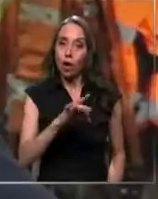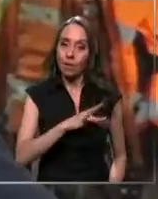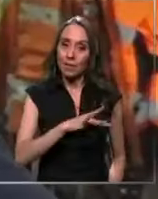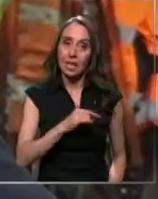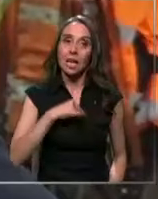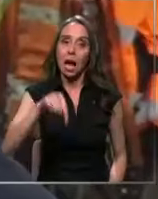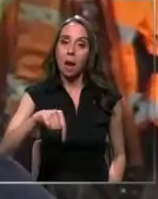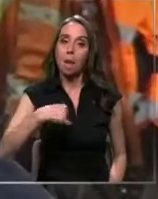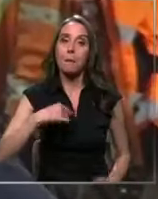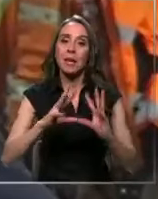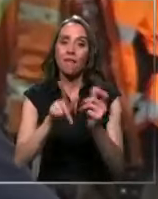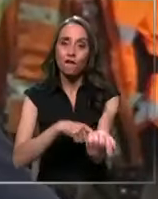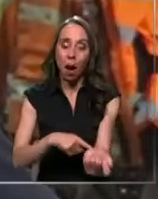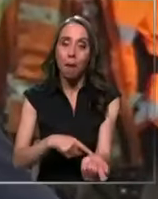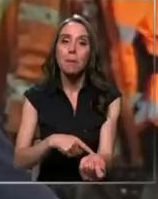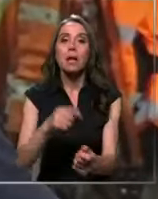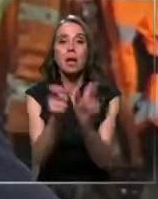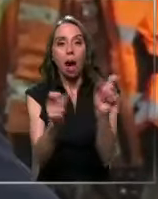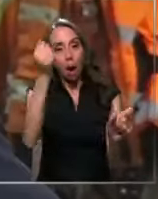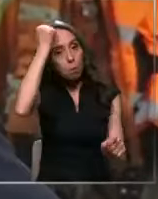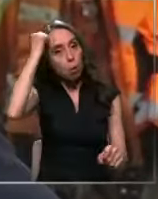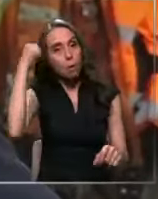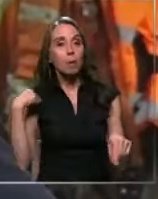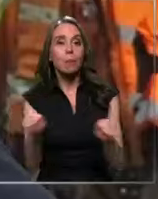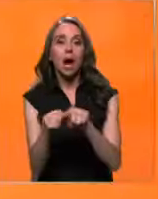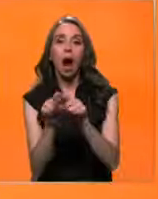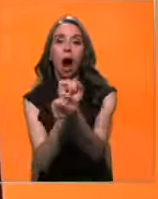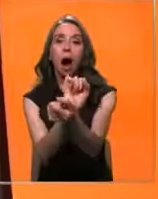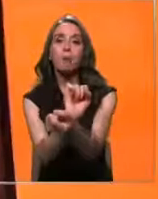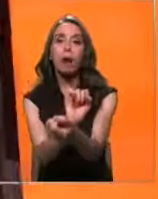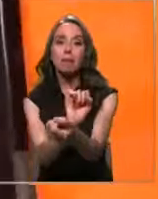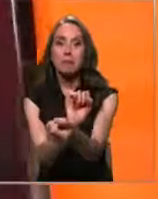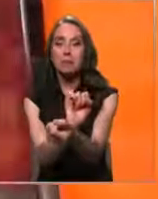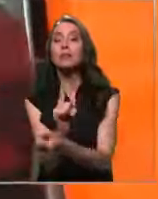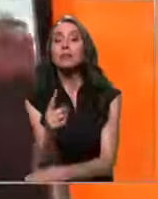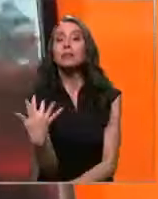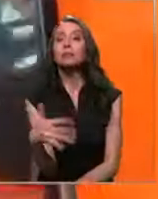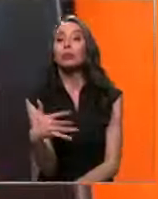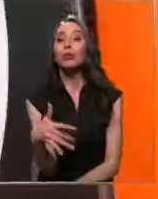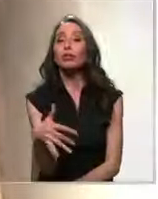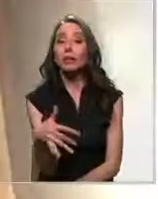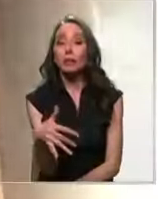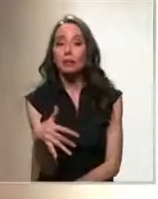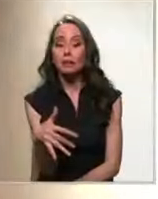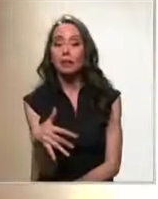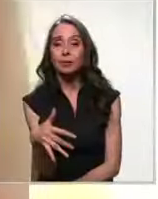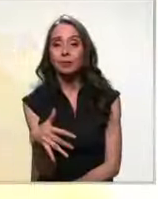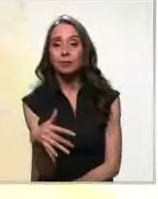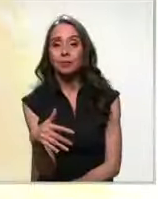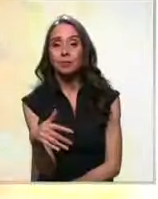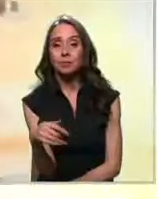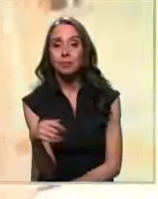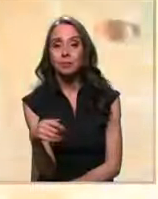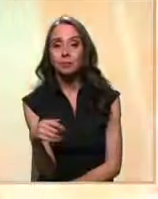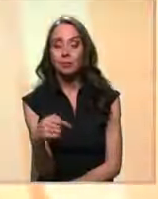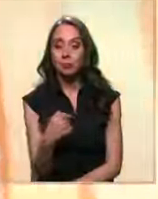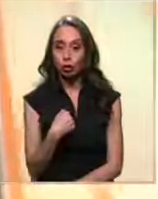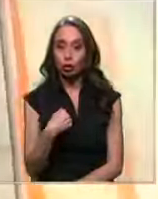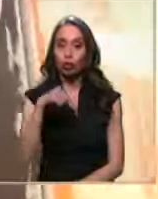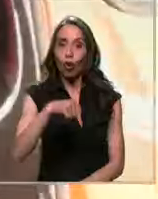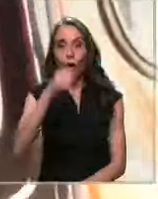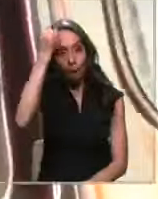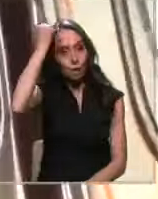mi familia, los bomberos, están mis hermanos, y es importante que yo estoy en bombero